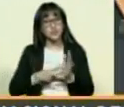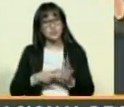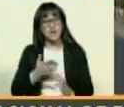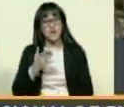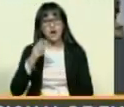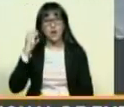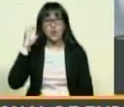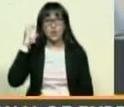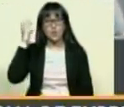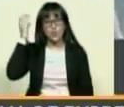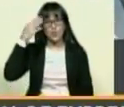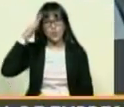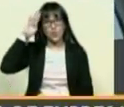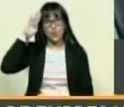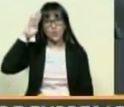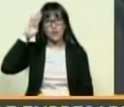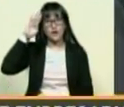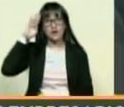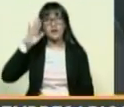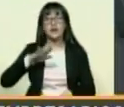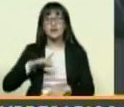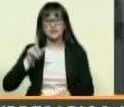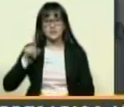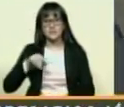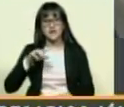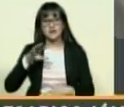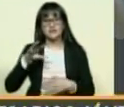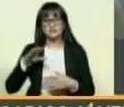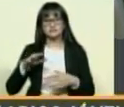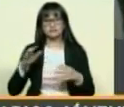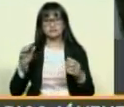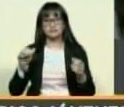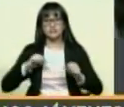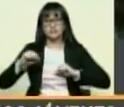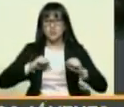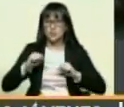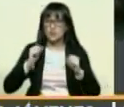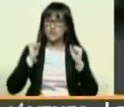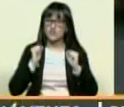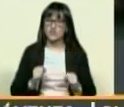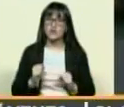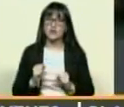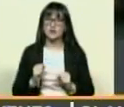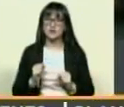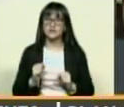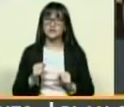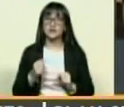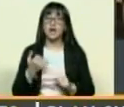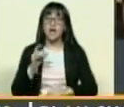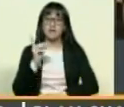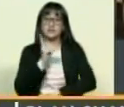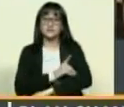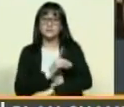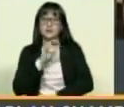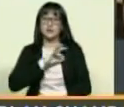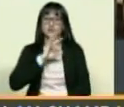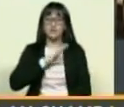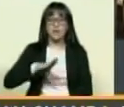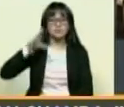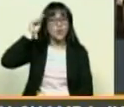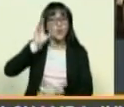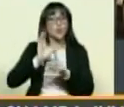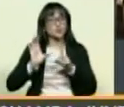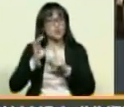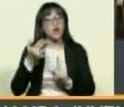donde grandes desastres la abaten y hay un comportamiento y una disciplina social, una